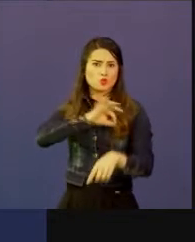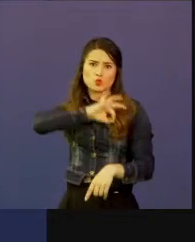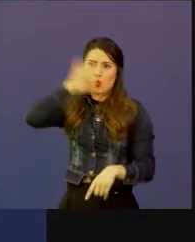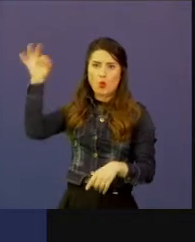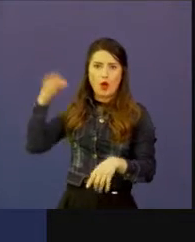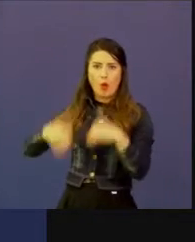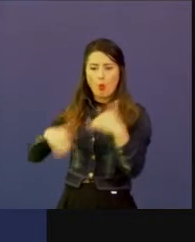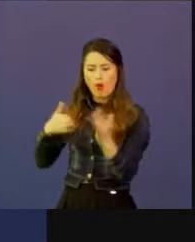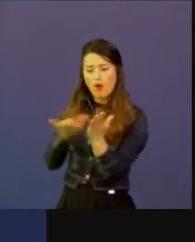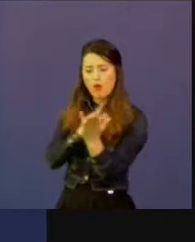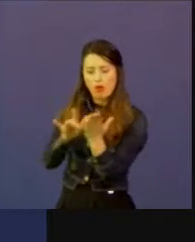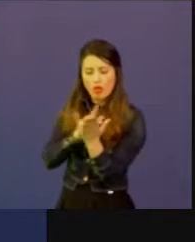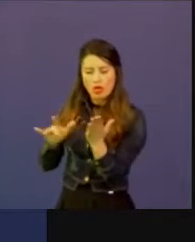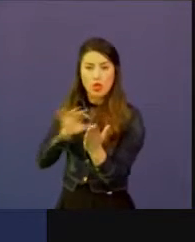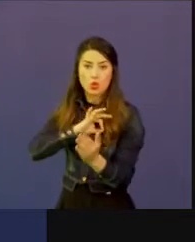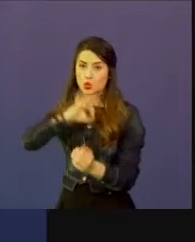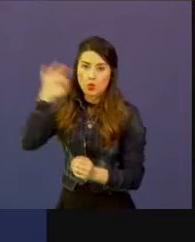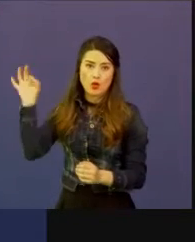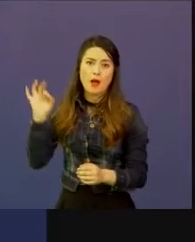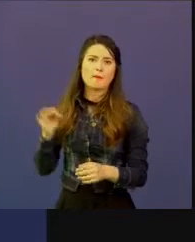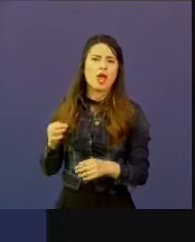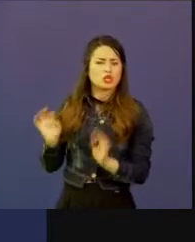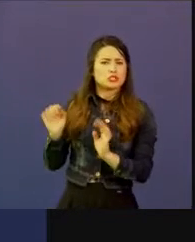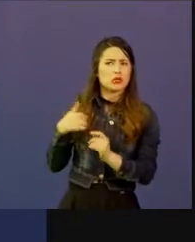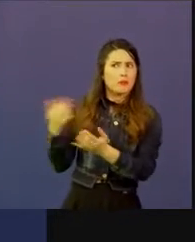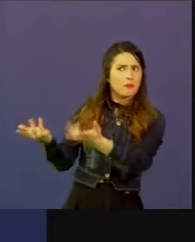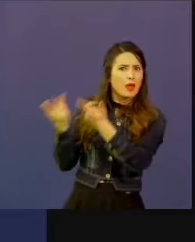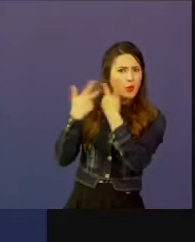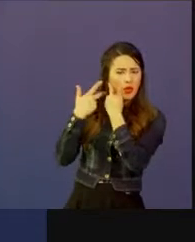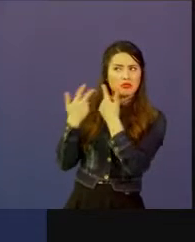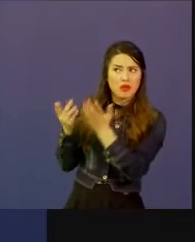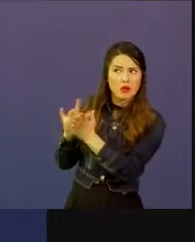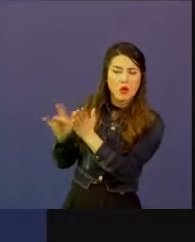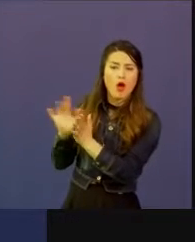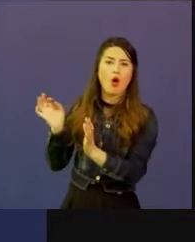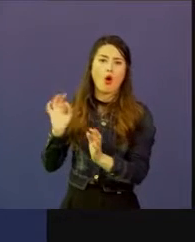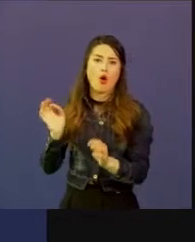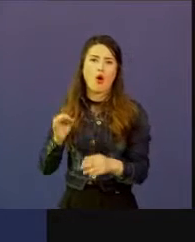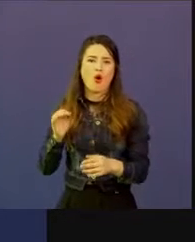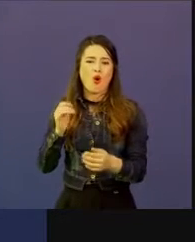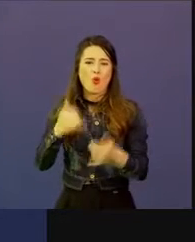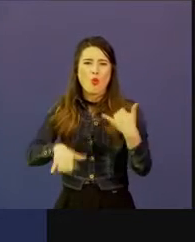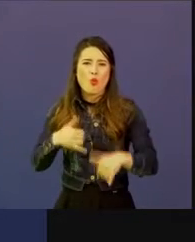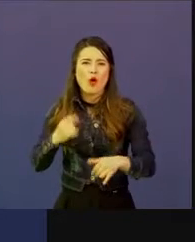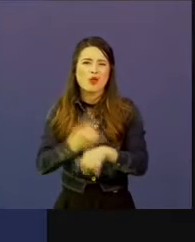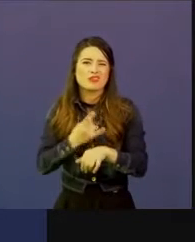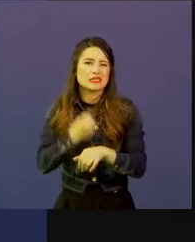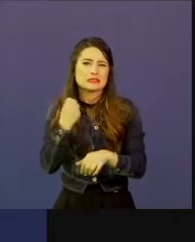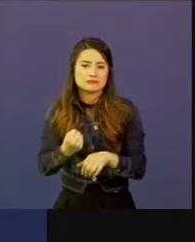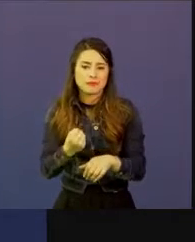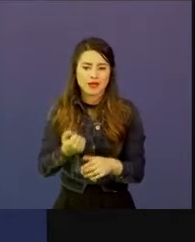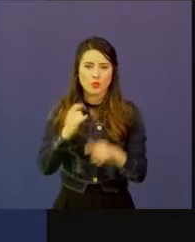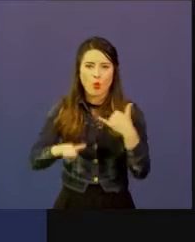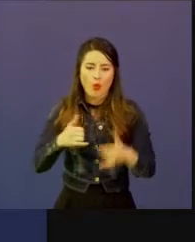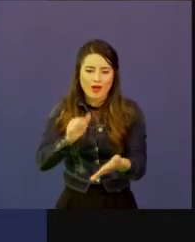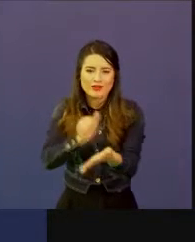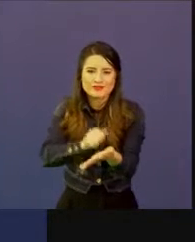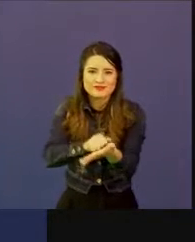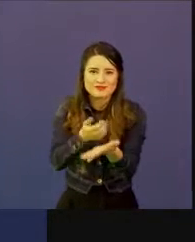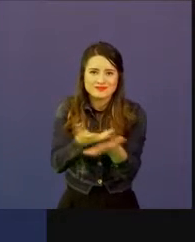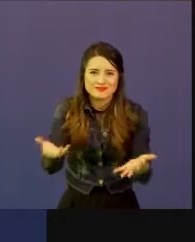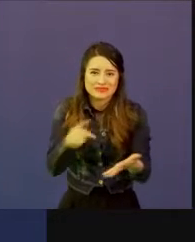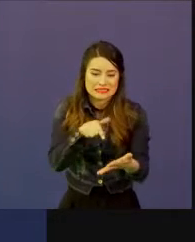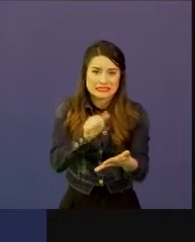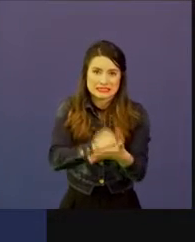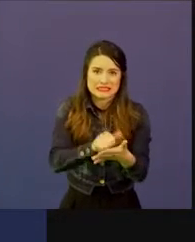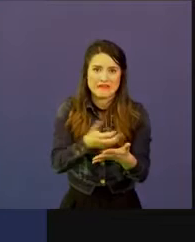digitales, pero sí habían jugado y conocían muchos juegos físicos. Entonces ellos trataban de construir basados en mecánicas de los juegos físicos